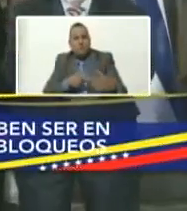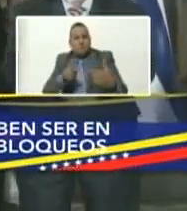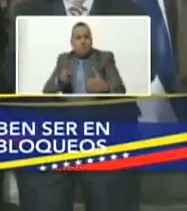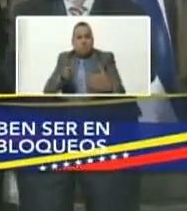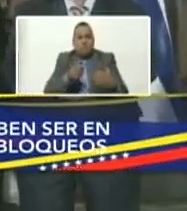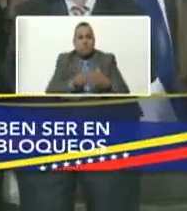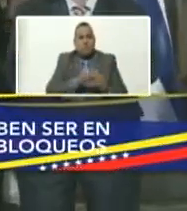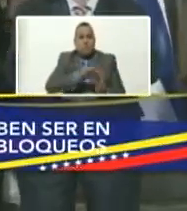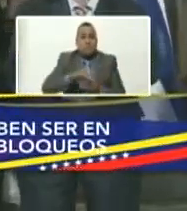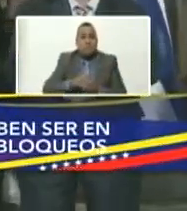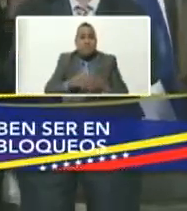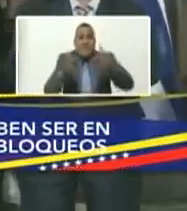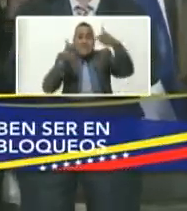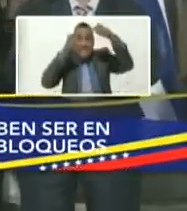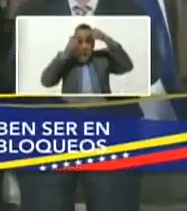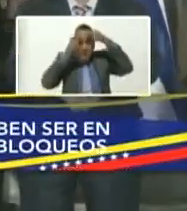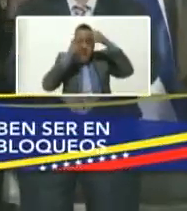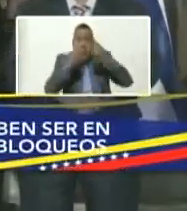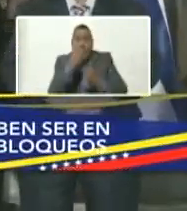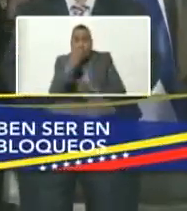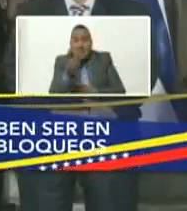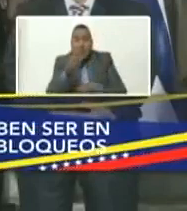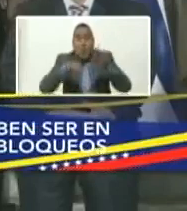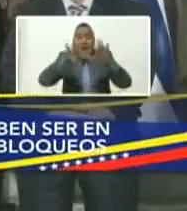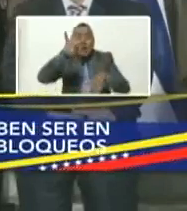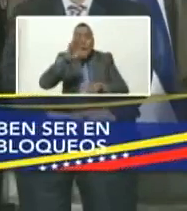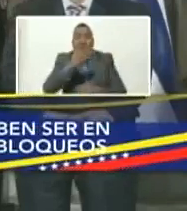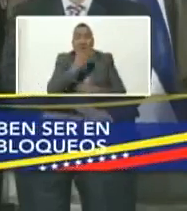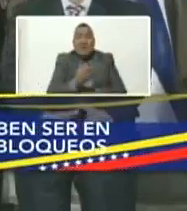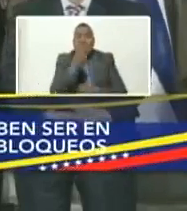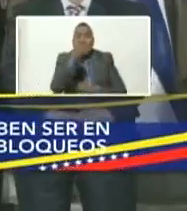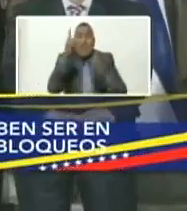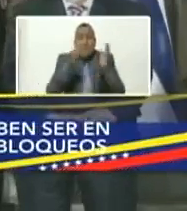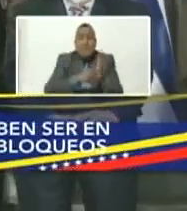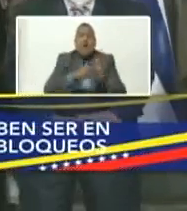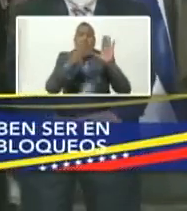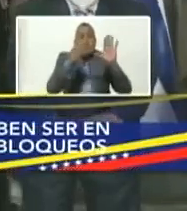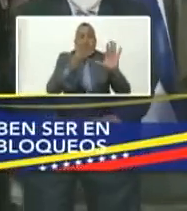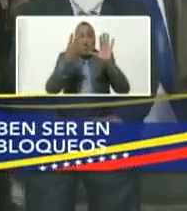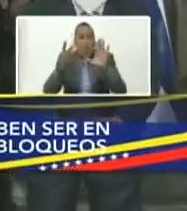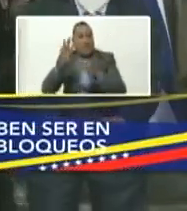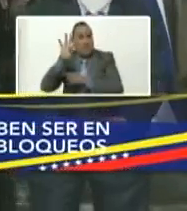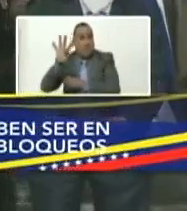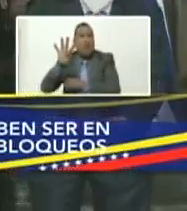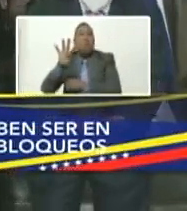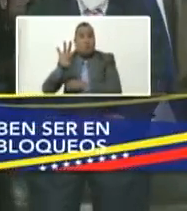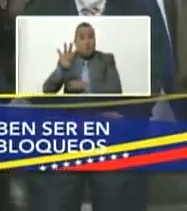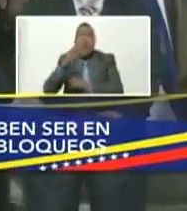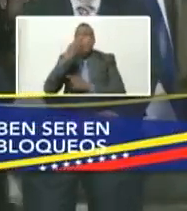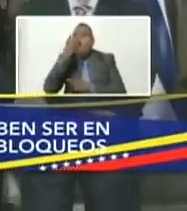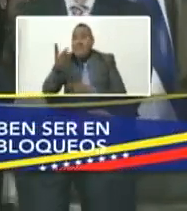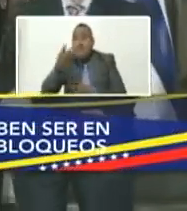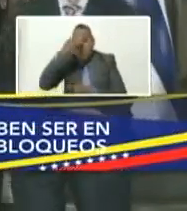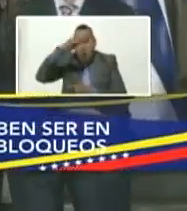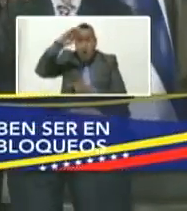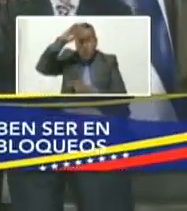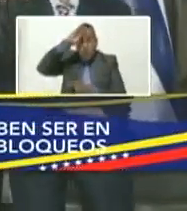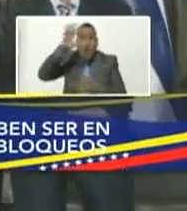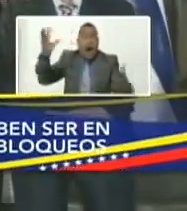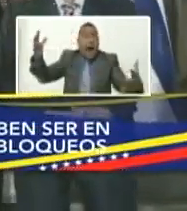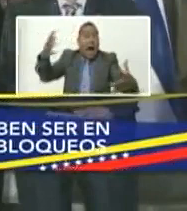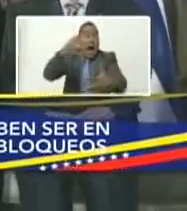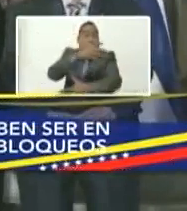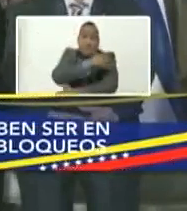el comandante Chávez fue a visitar aquel 14 de diciembre de 1994 a Cuba y se unió en un abrazo